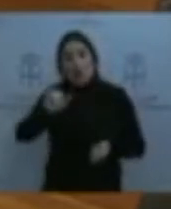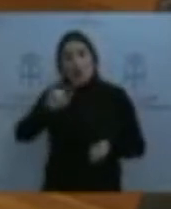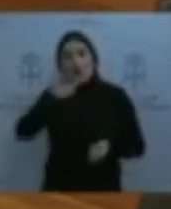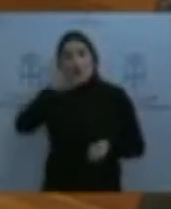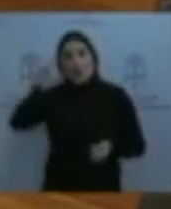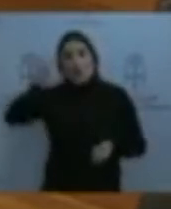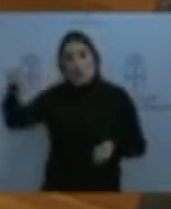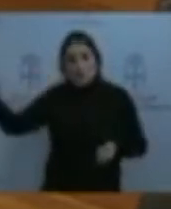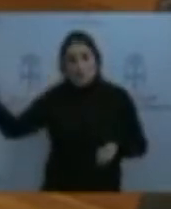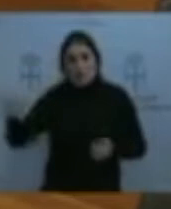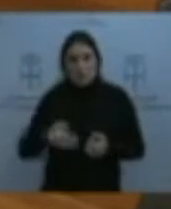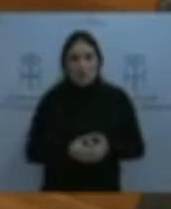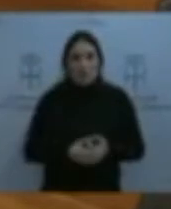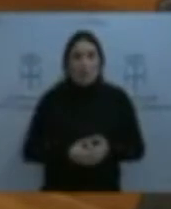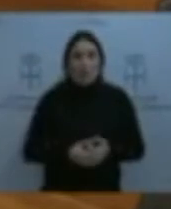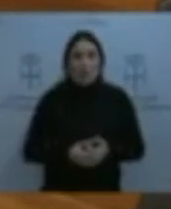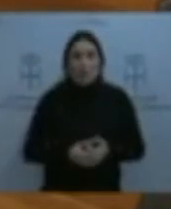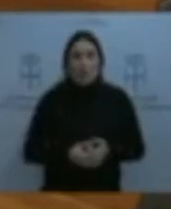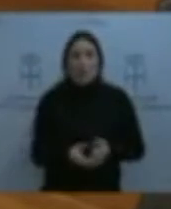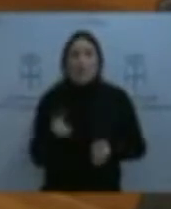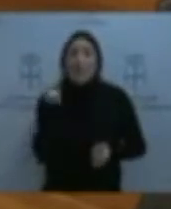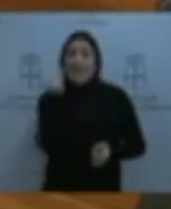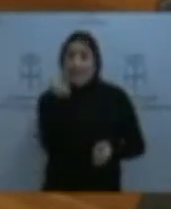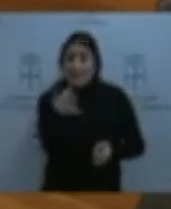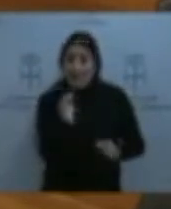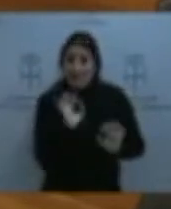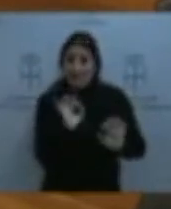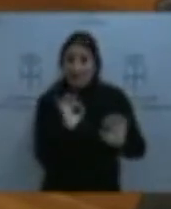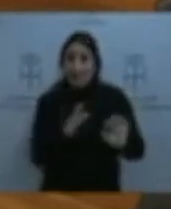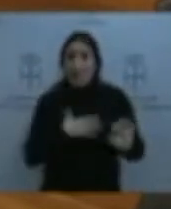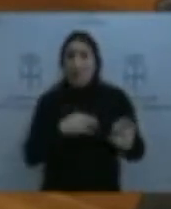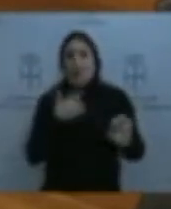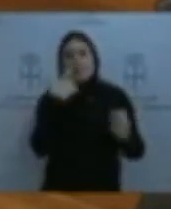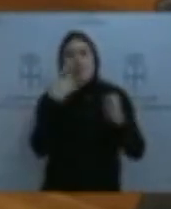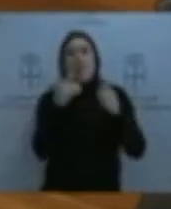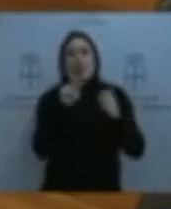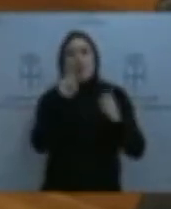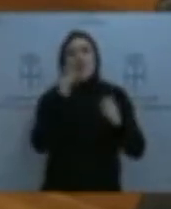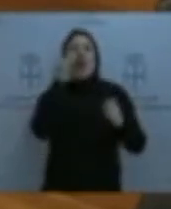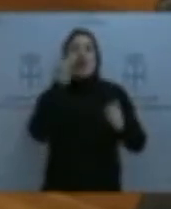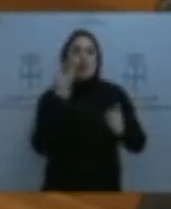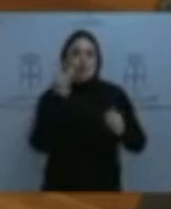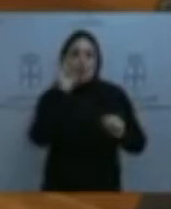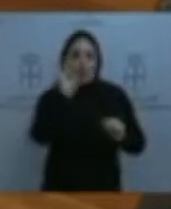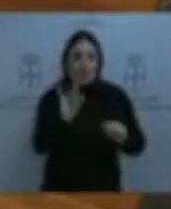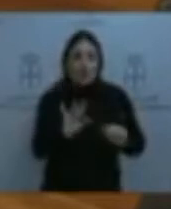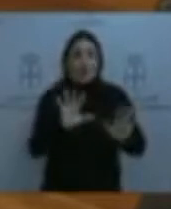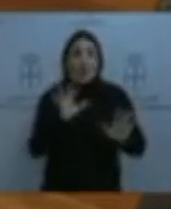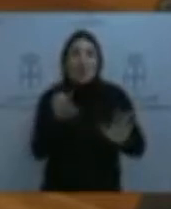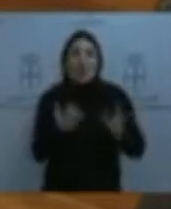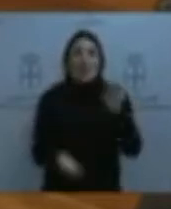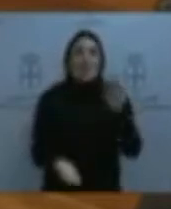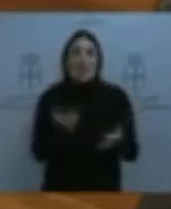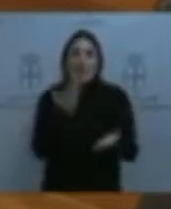2.145.051 euros. Esta cantidad puede resultar significativa en términos absolutos, pero debe considerarse que el total de